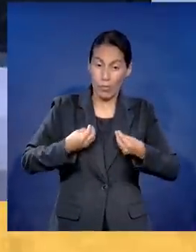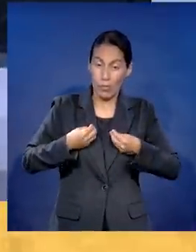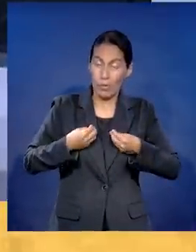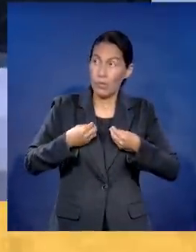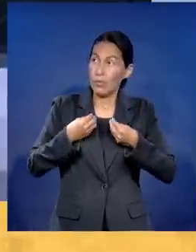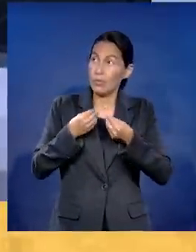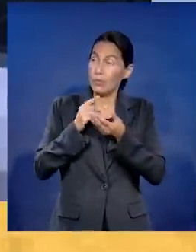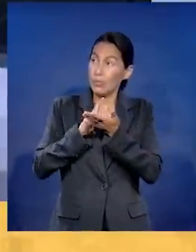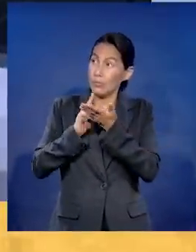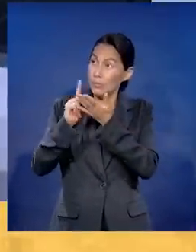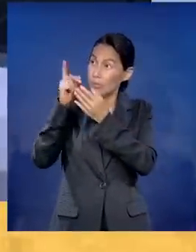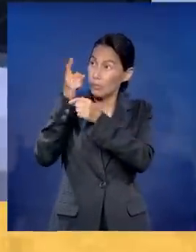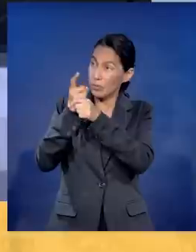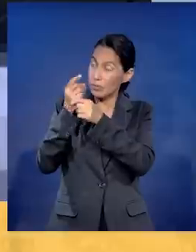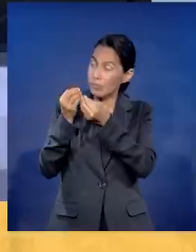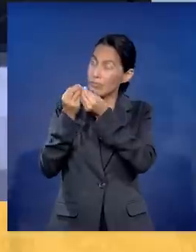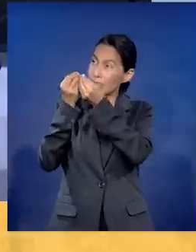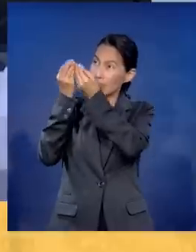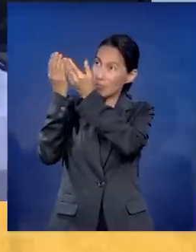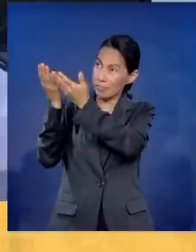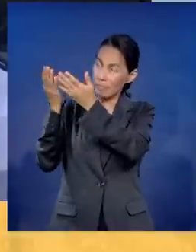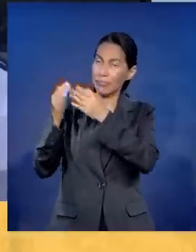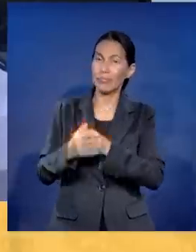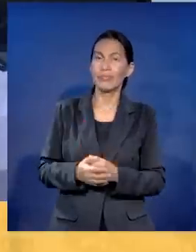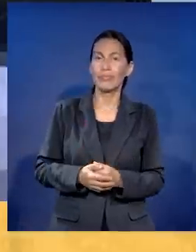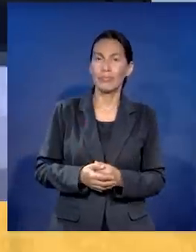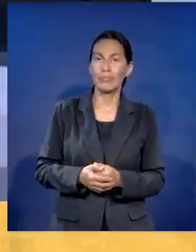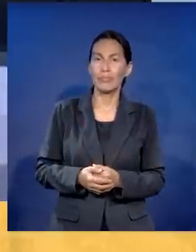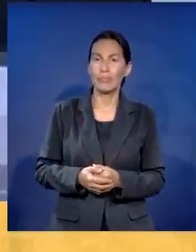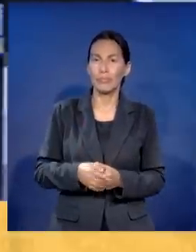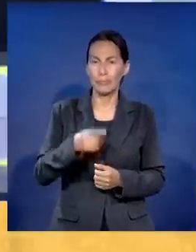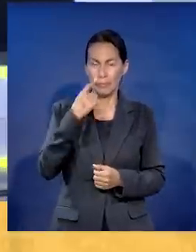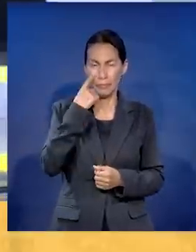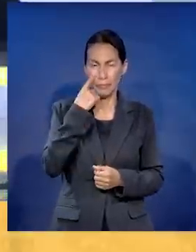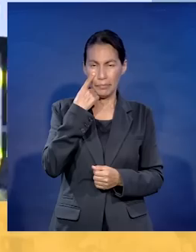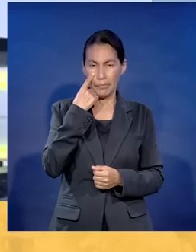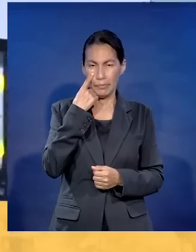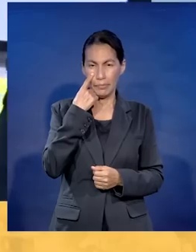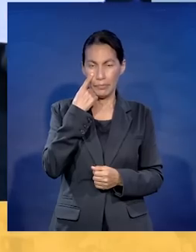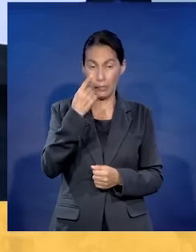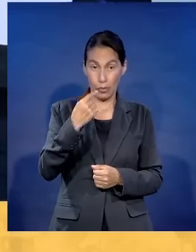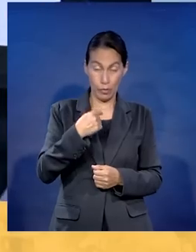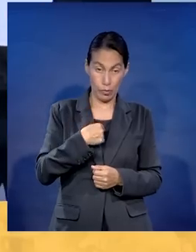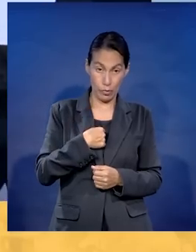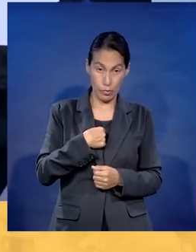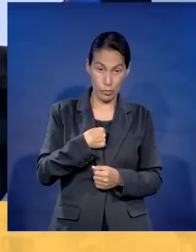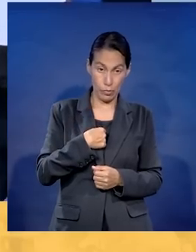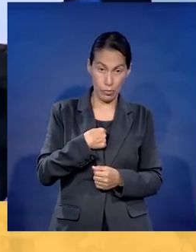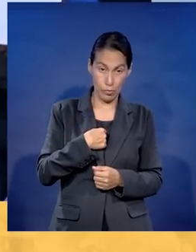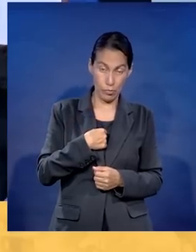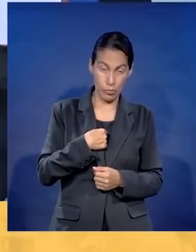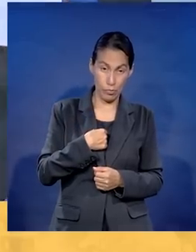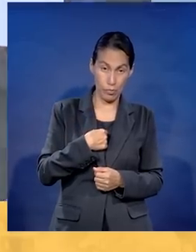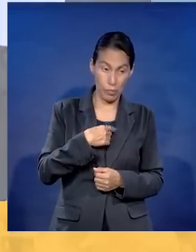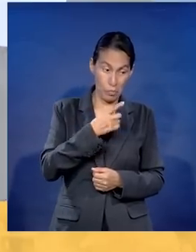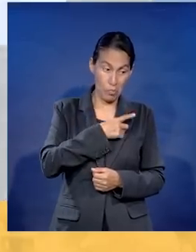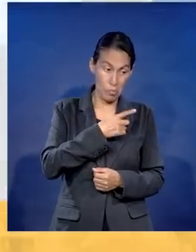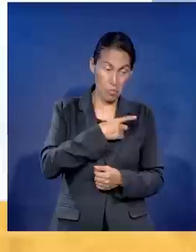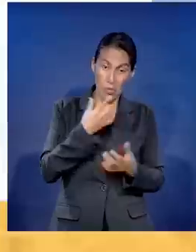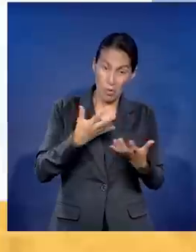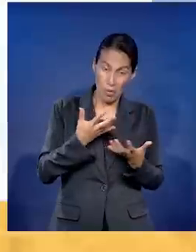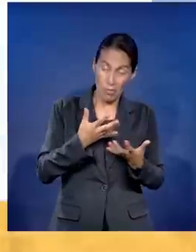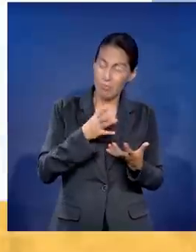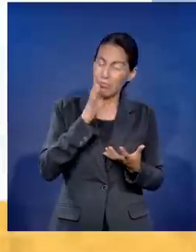que el sujetó su voluntad a su padre mire como la escritura va a decir de una manera preciosa yo no puedo